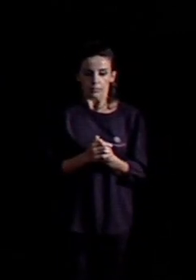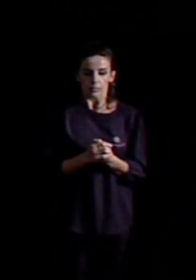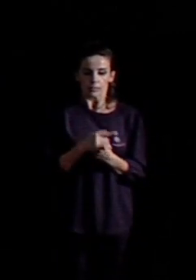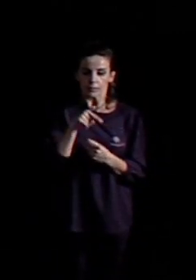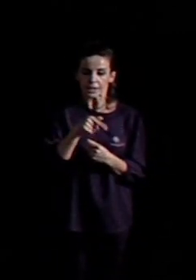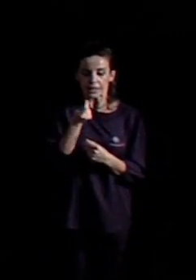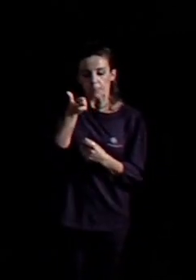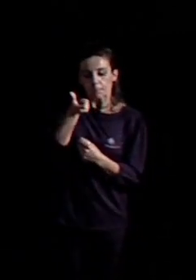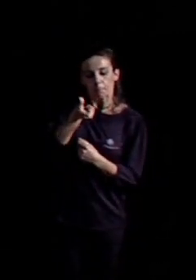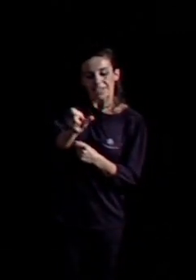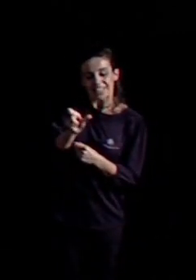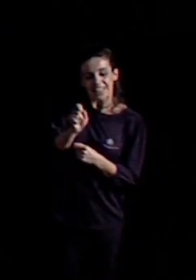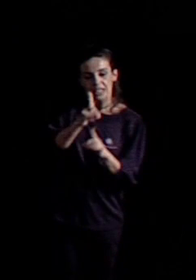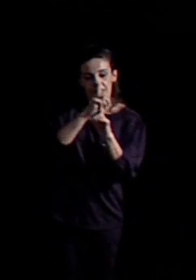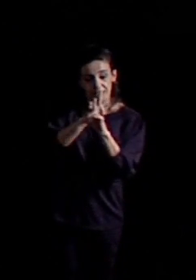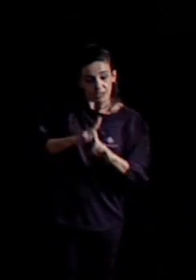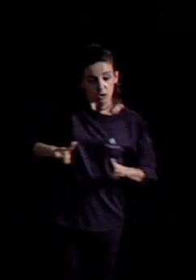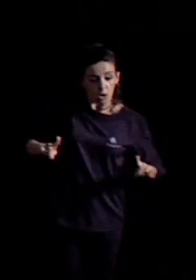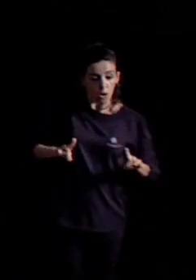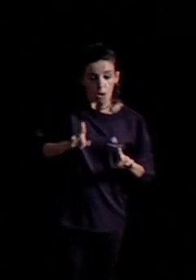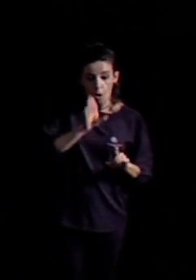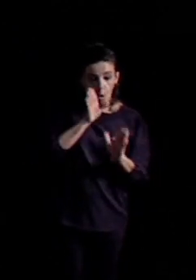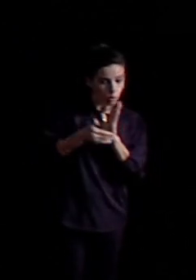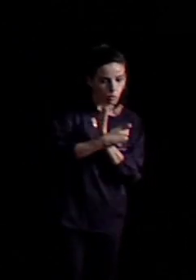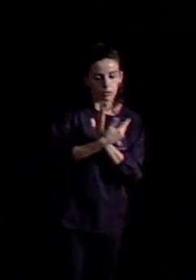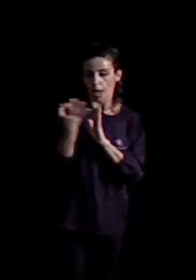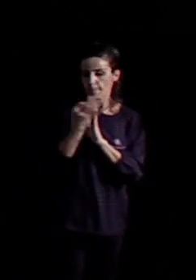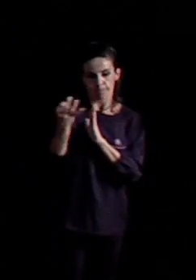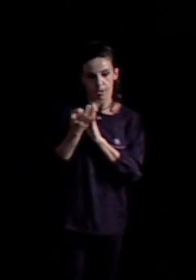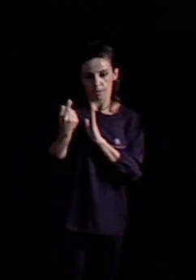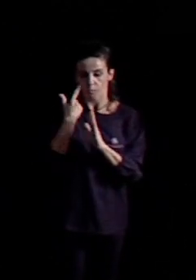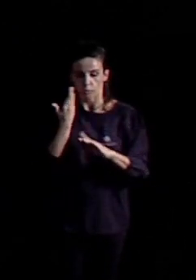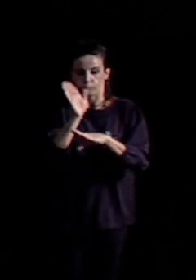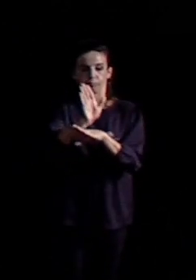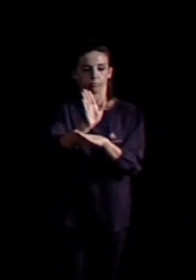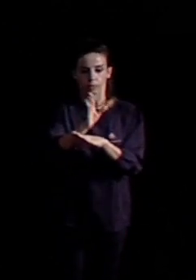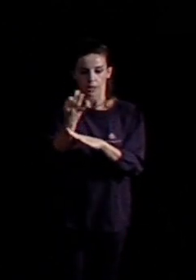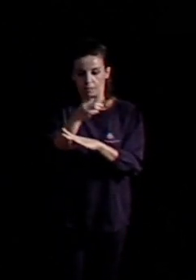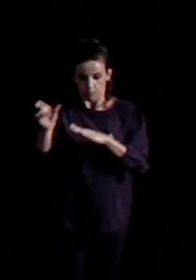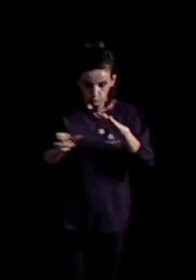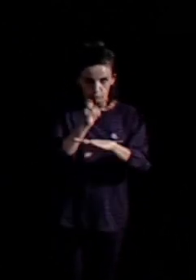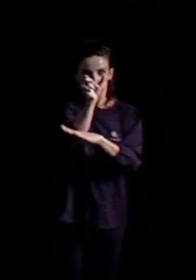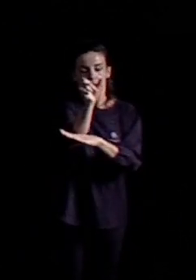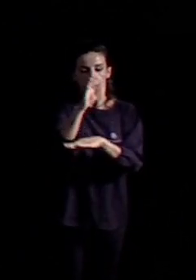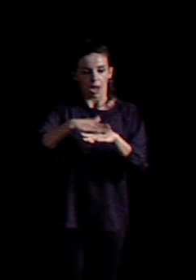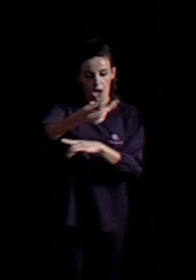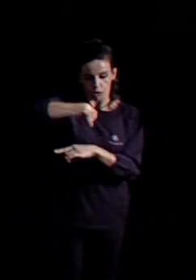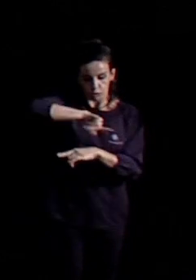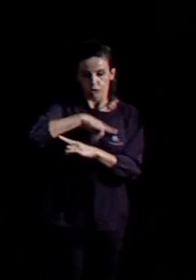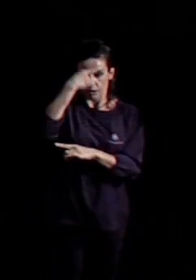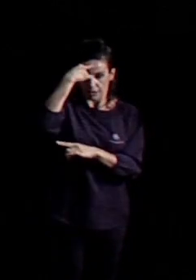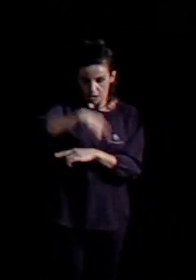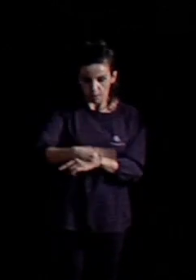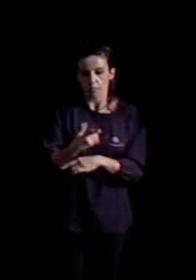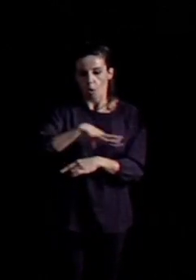esta cifra oculta hay que sacarla, hay que sacarla para que tengamos conocimiento y podamos actuar, ¿no?